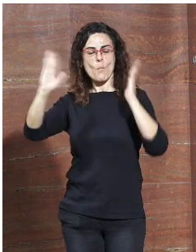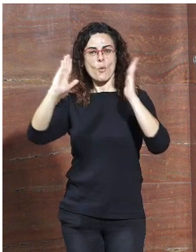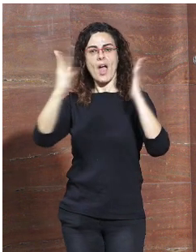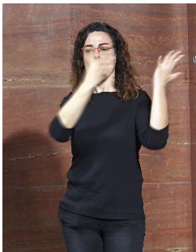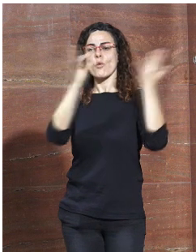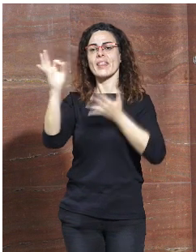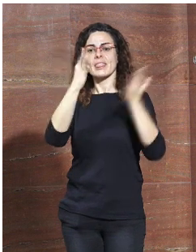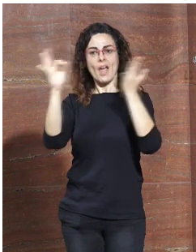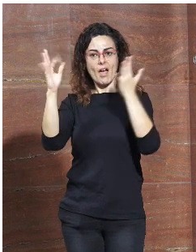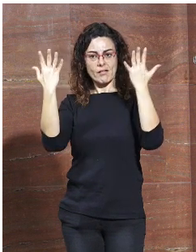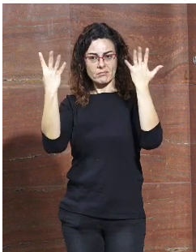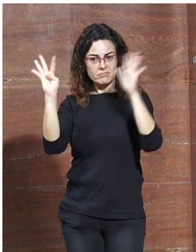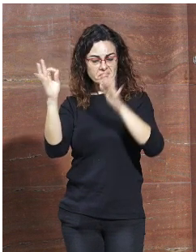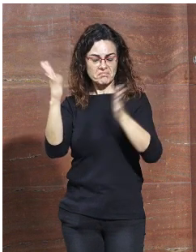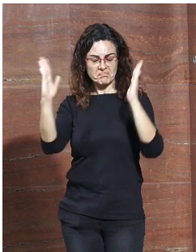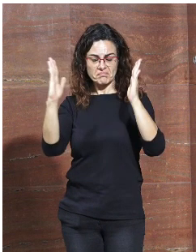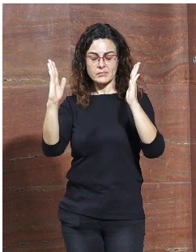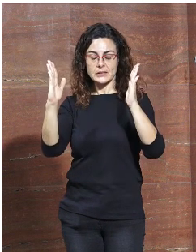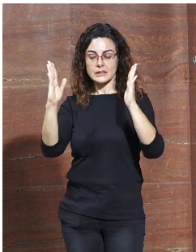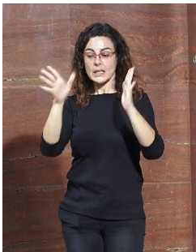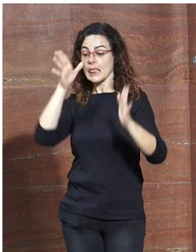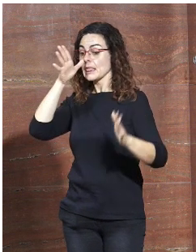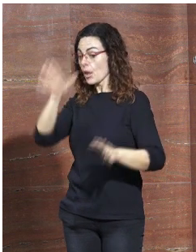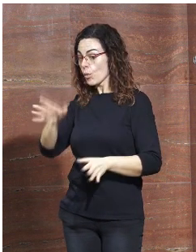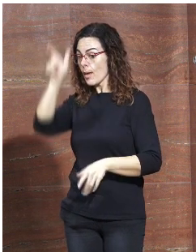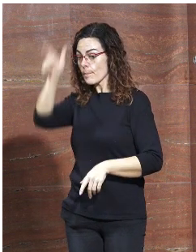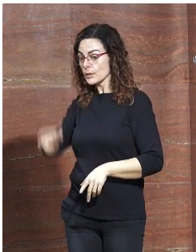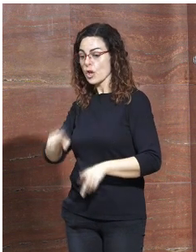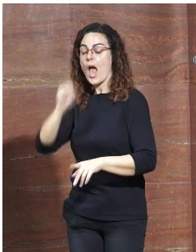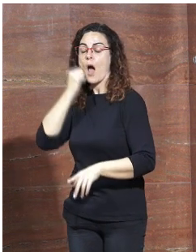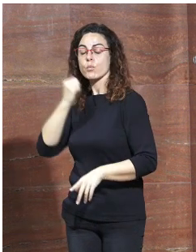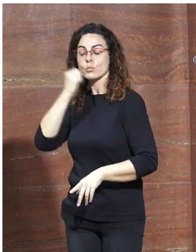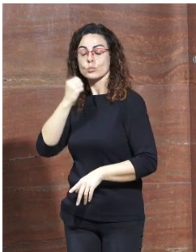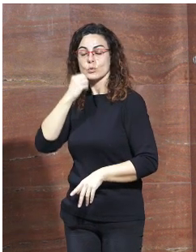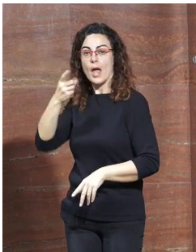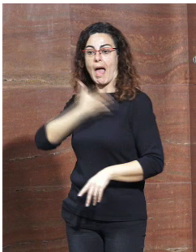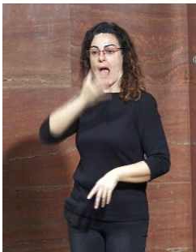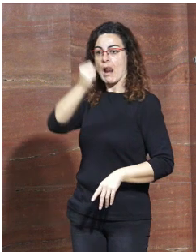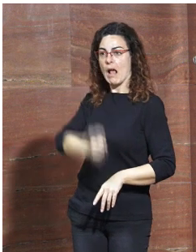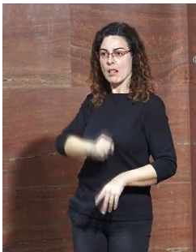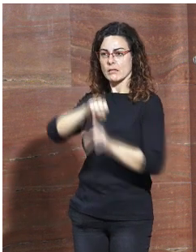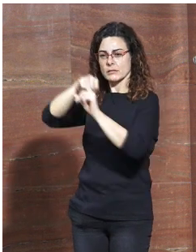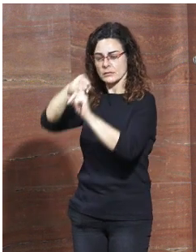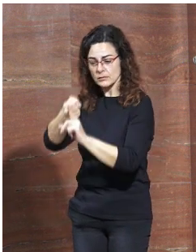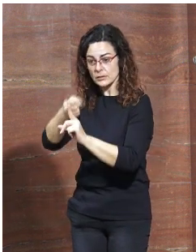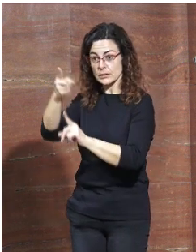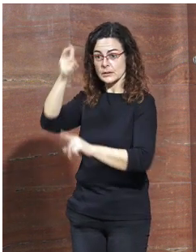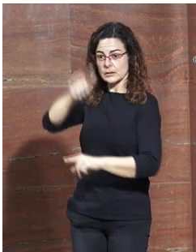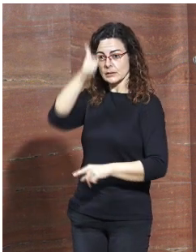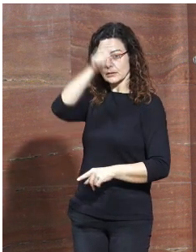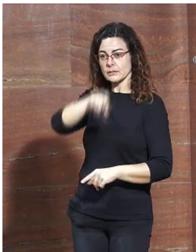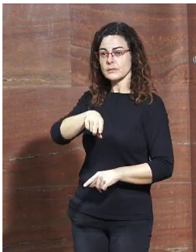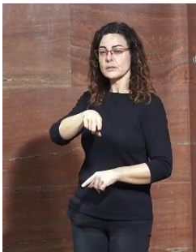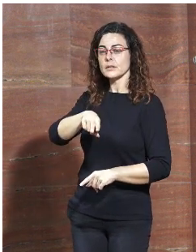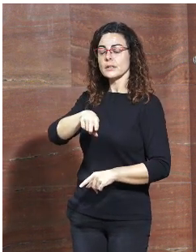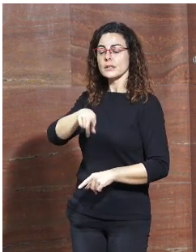90 llevó a la justicia a su acosador, un alcalde opresor que contaba con la connivencia